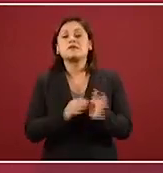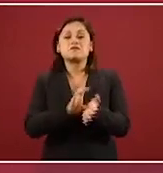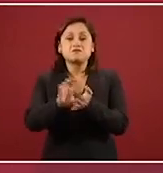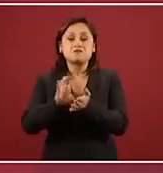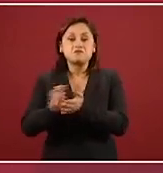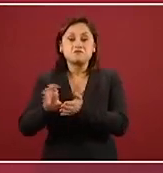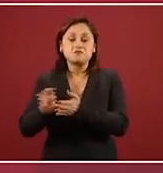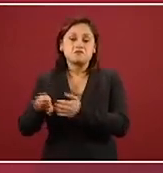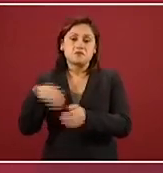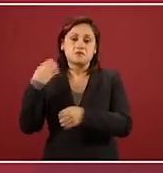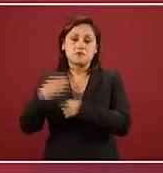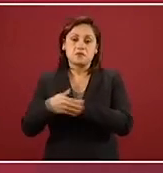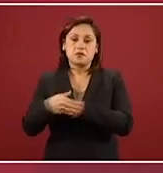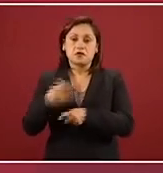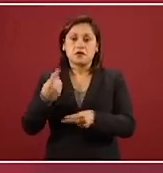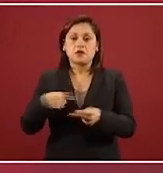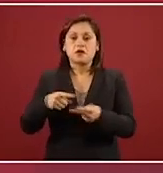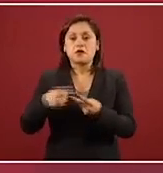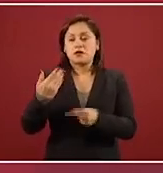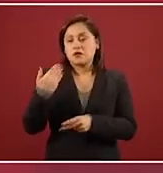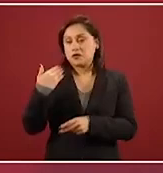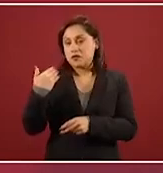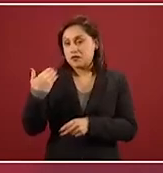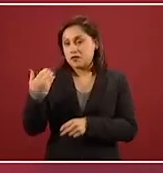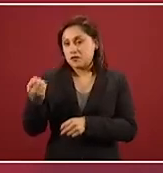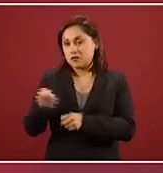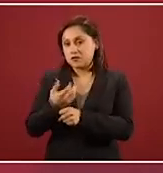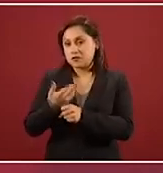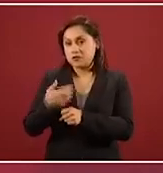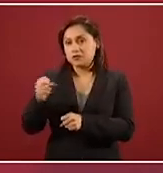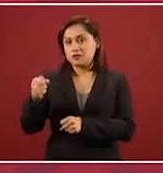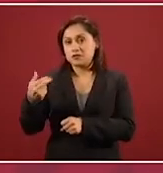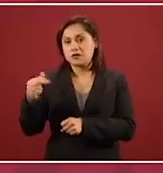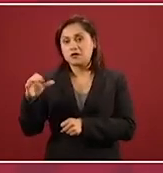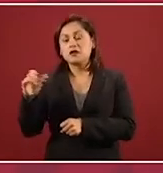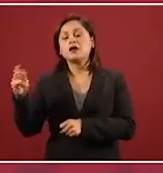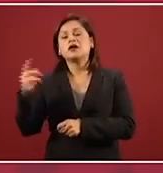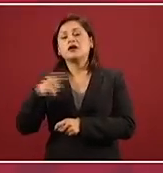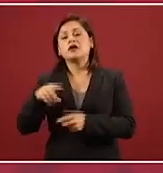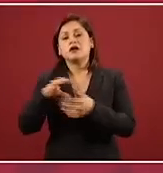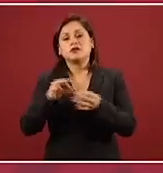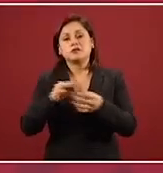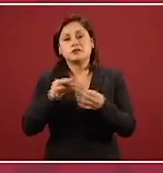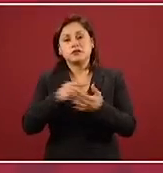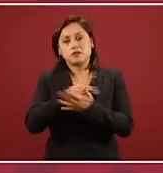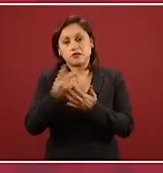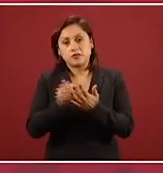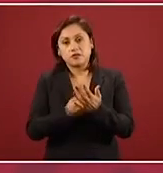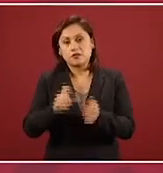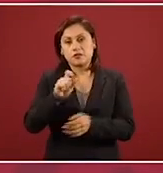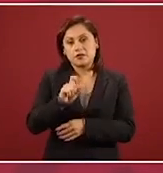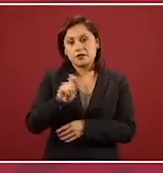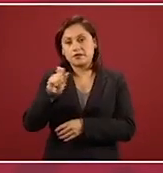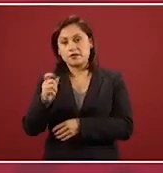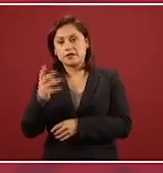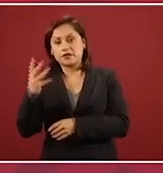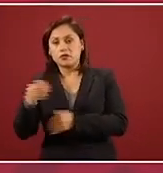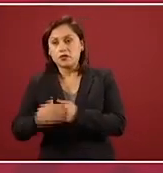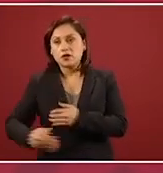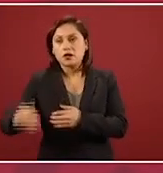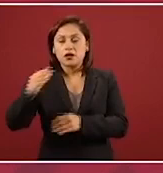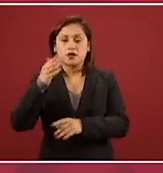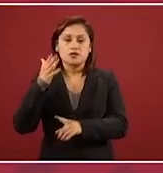de diciembre se presentó el plan estratégico 2024, donde se plantea un crecimiento anual del sector del